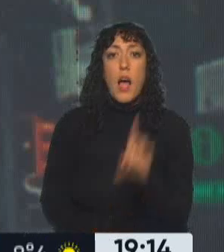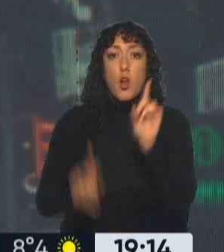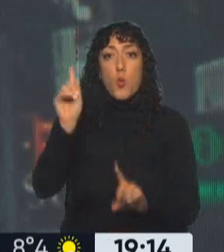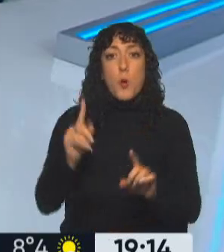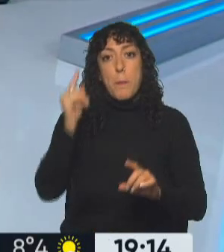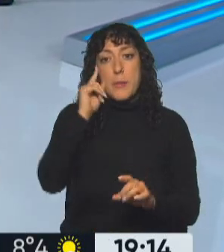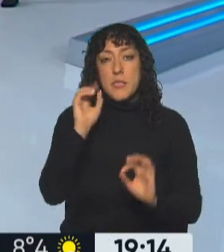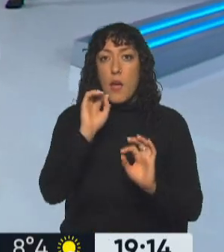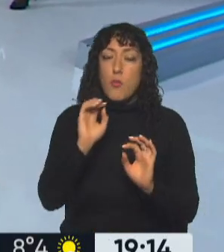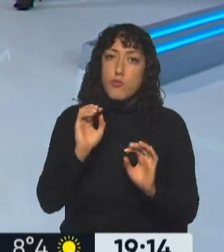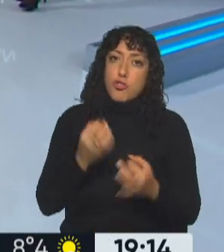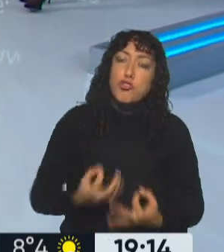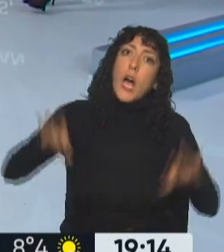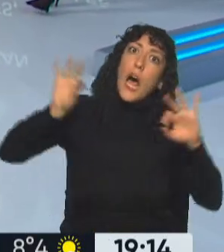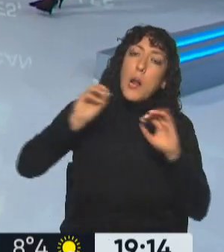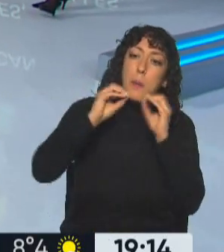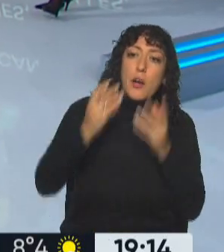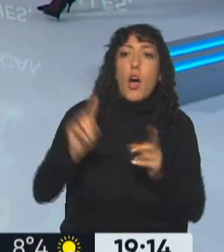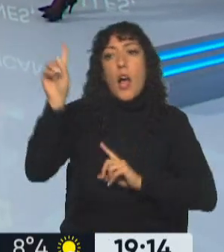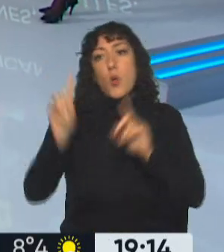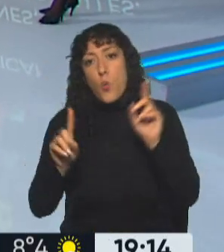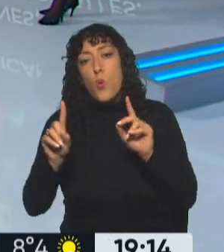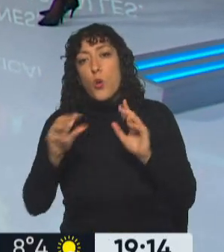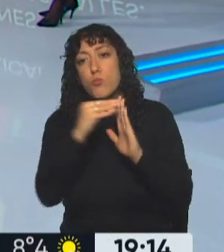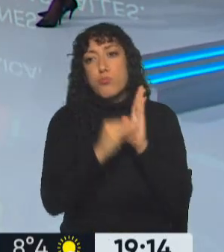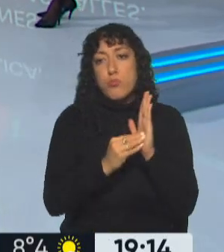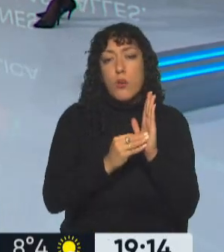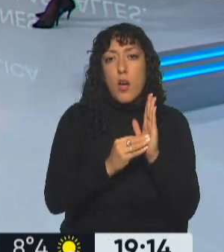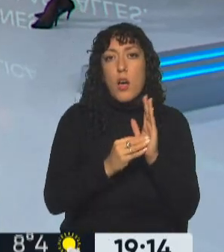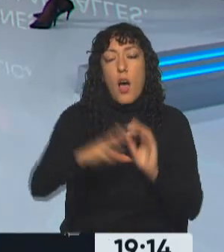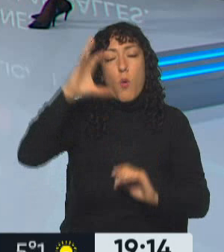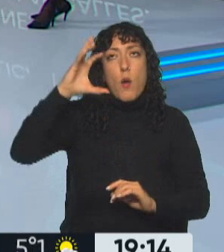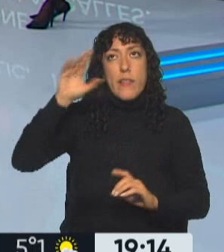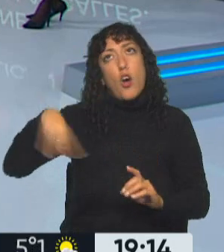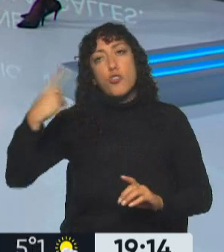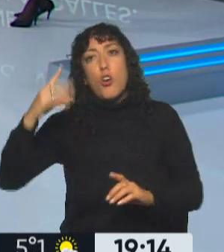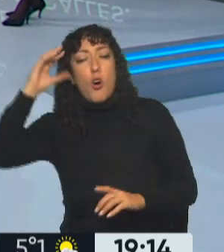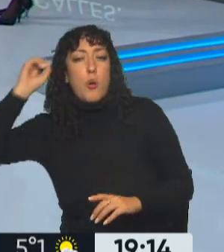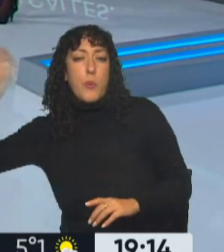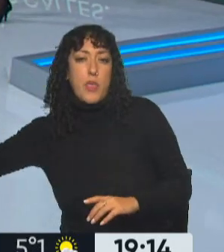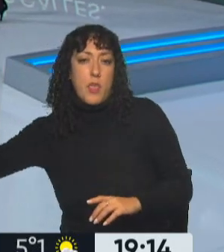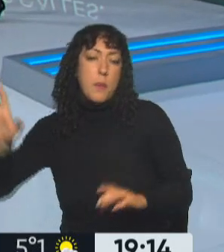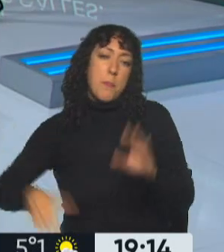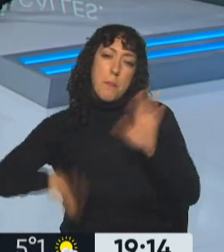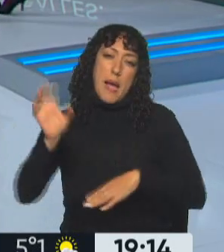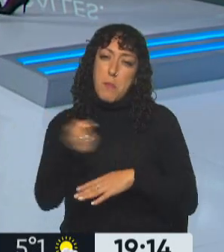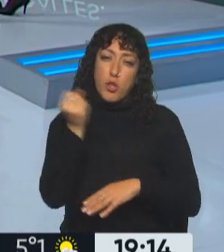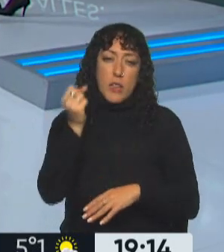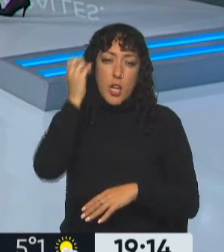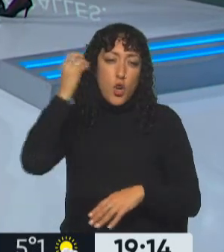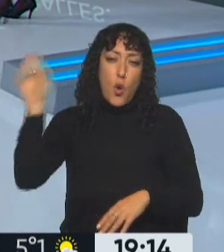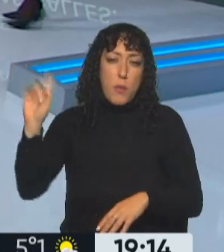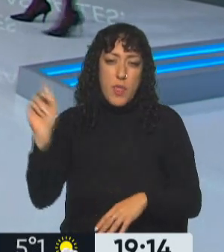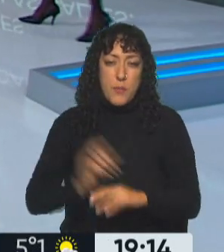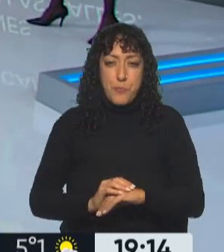íbamos a salir mejores de todo eso. Sí, totalmente. Algunos han tomado registros, otros se olvidan. Pero lo importante es no olvidar. Vamos a de hecho, bueno, ahí